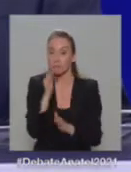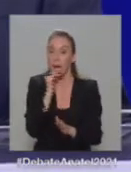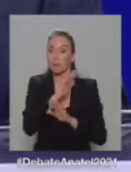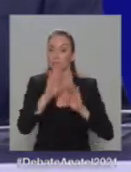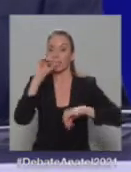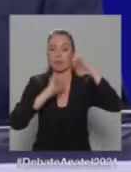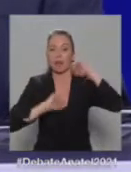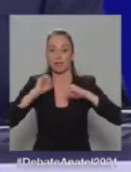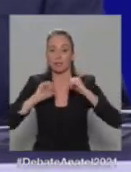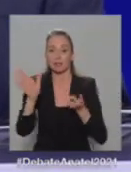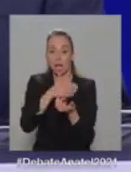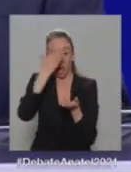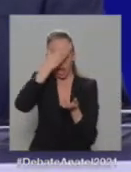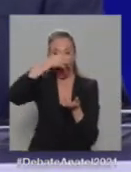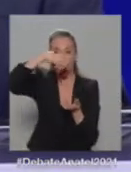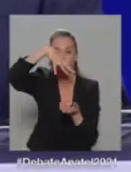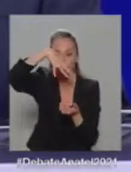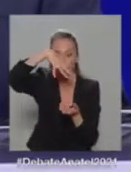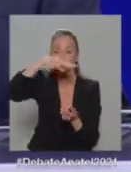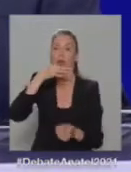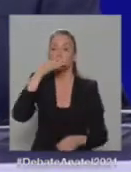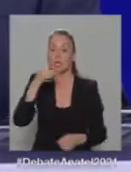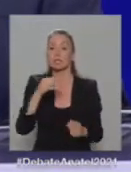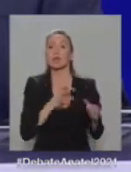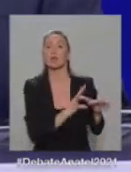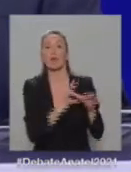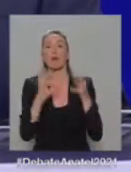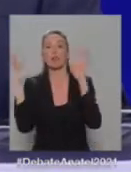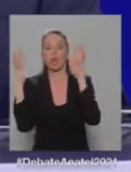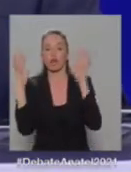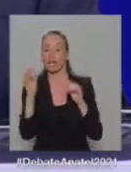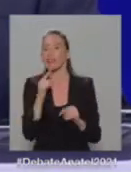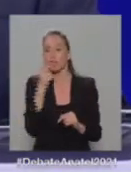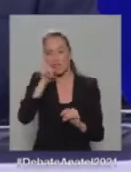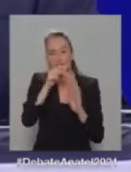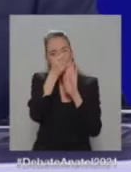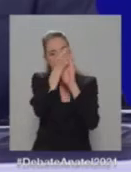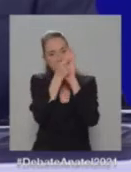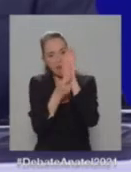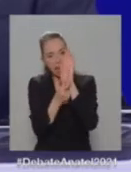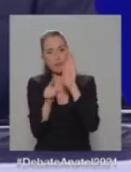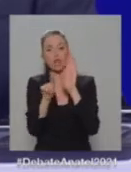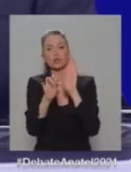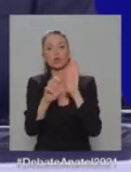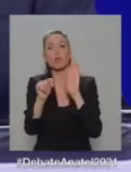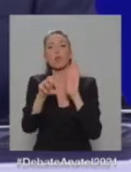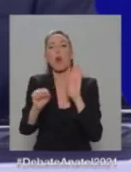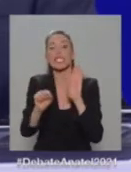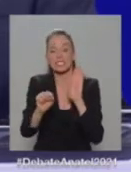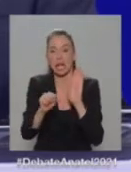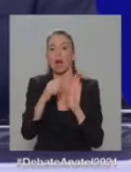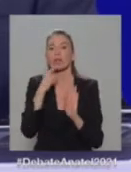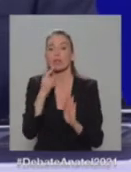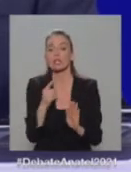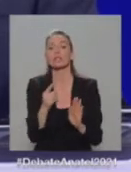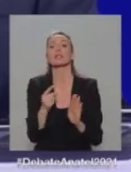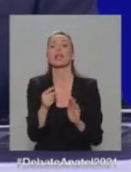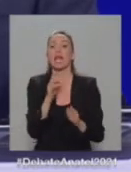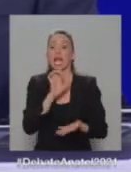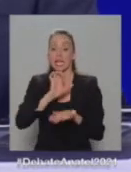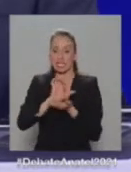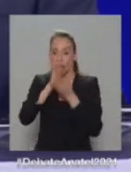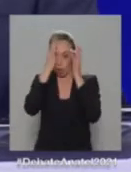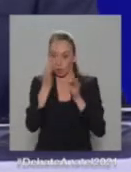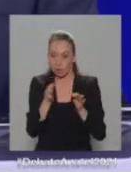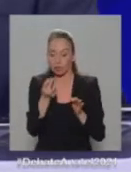encabeza el empresario Juan Sutil. Consultado a propósito el empresario sobre el programa de Kast, considera que